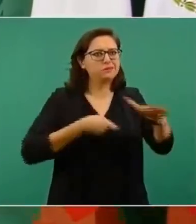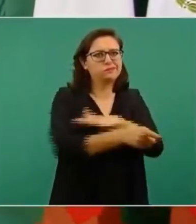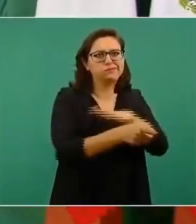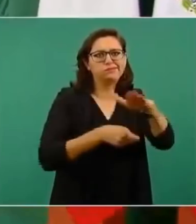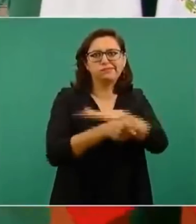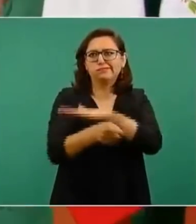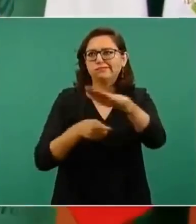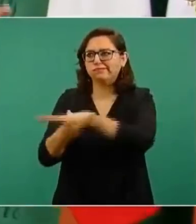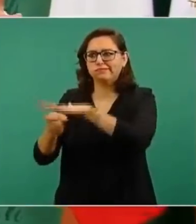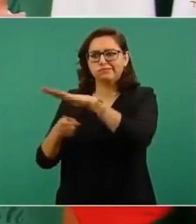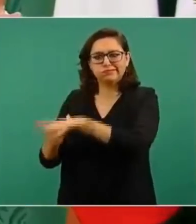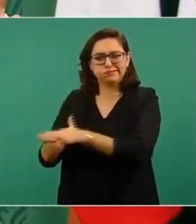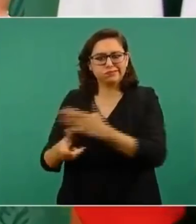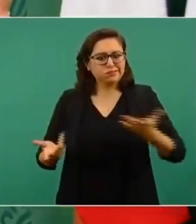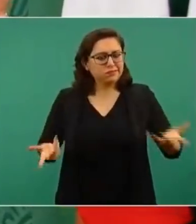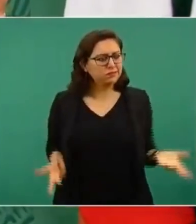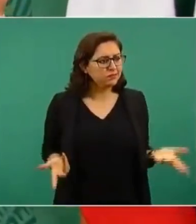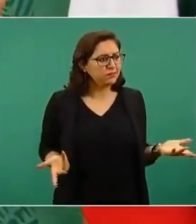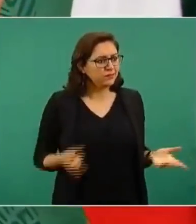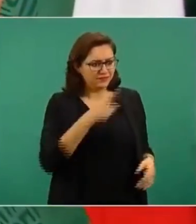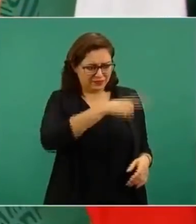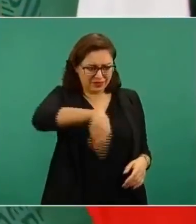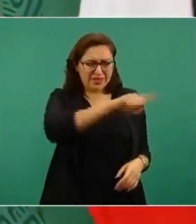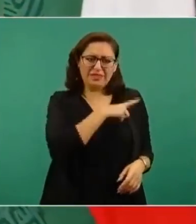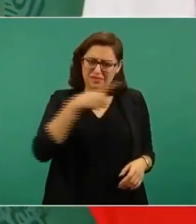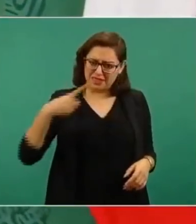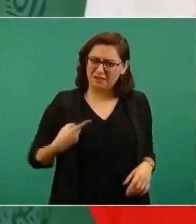La nota es la nota.